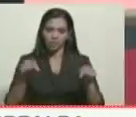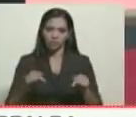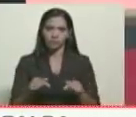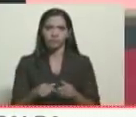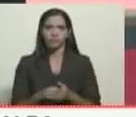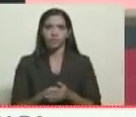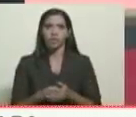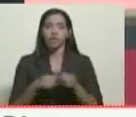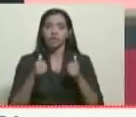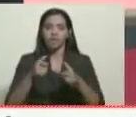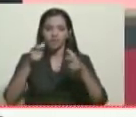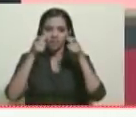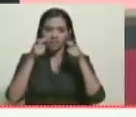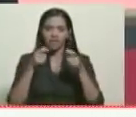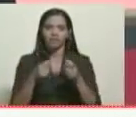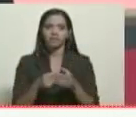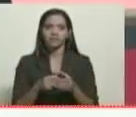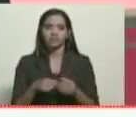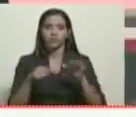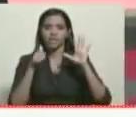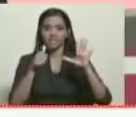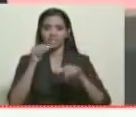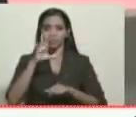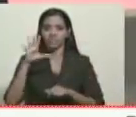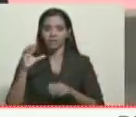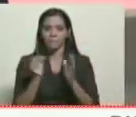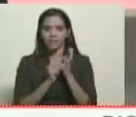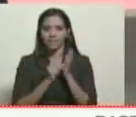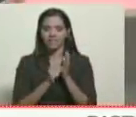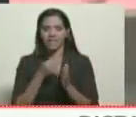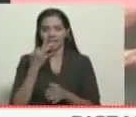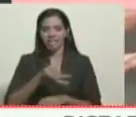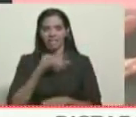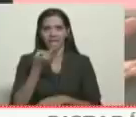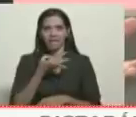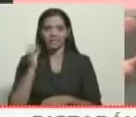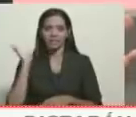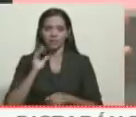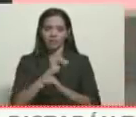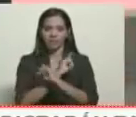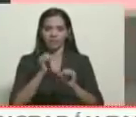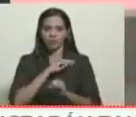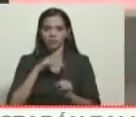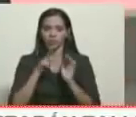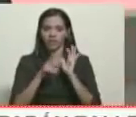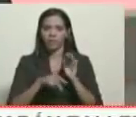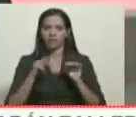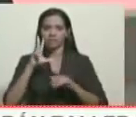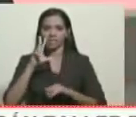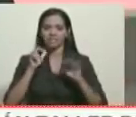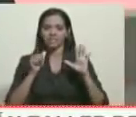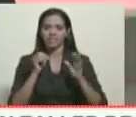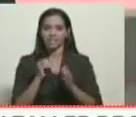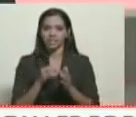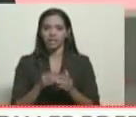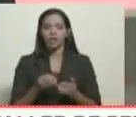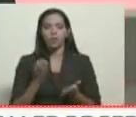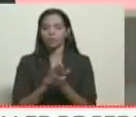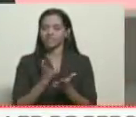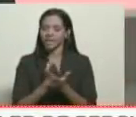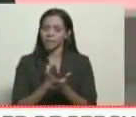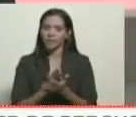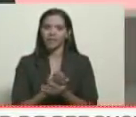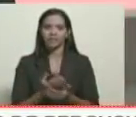Bien, fiscal, ya son las 6:55 de la tarde. Llegamos al final de nuestro programa 360. Como siempre, agradecemos